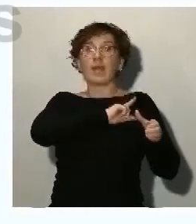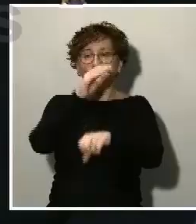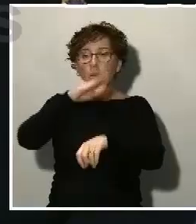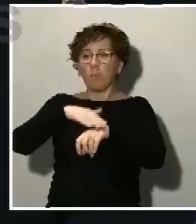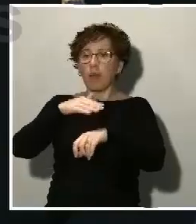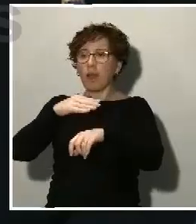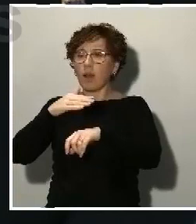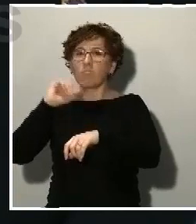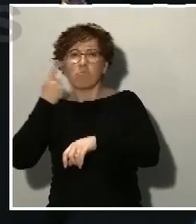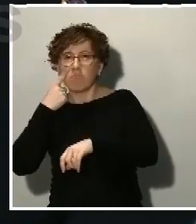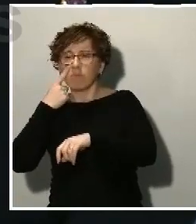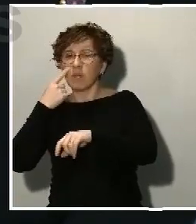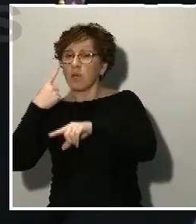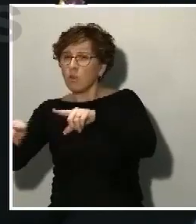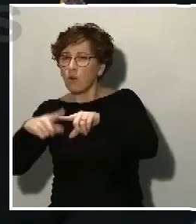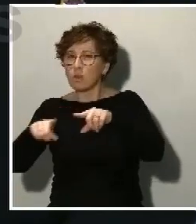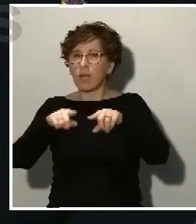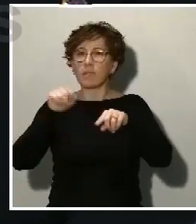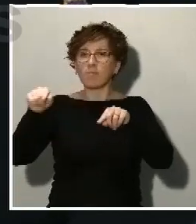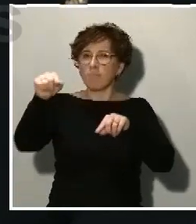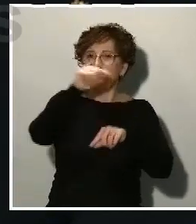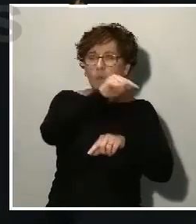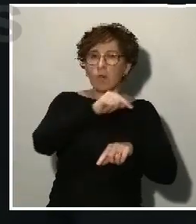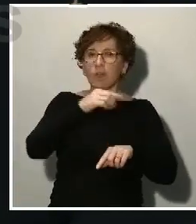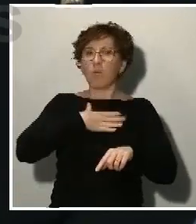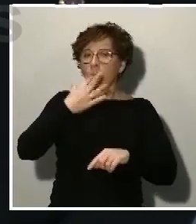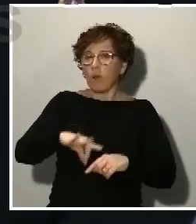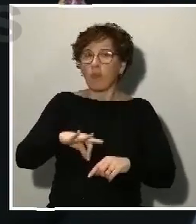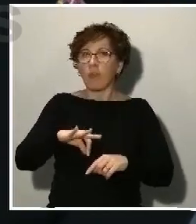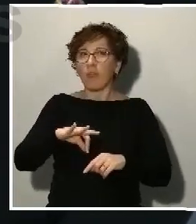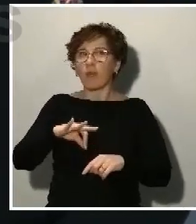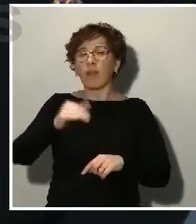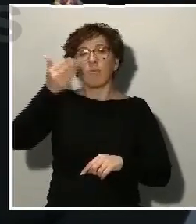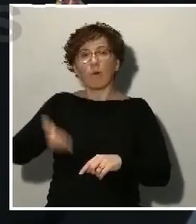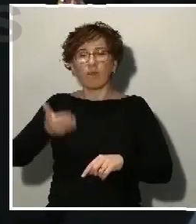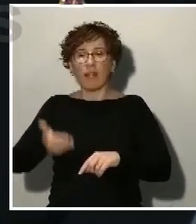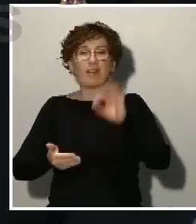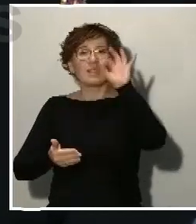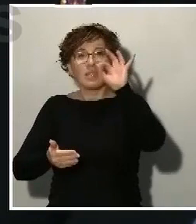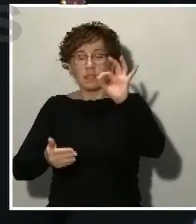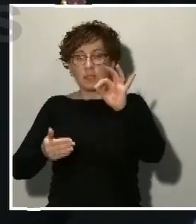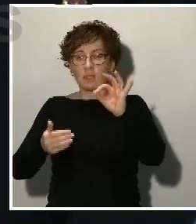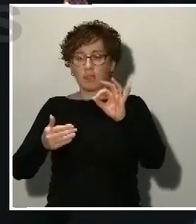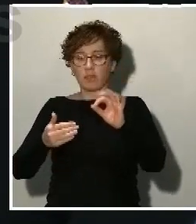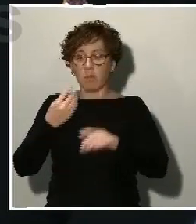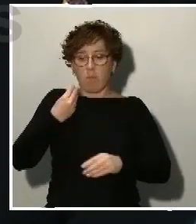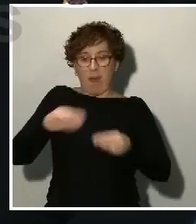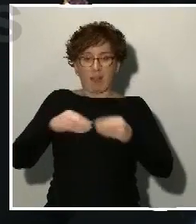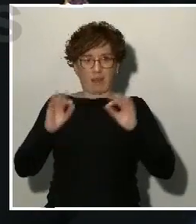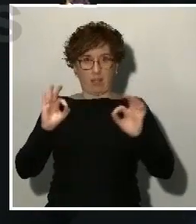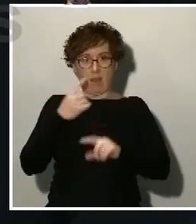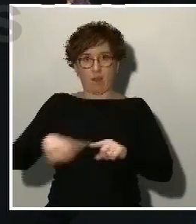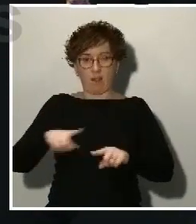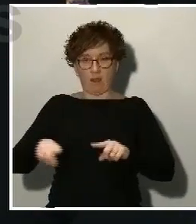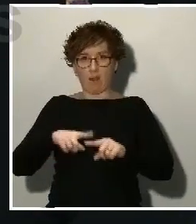Marina. Además, los máximos jefes operativos de la Policía Nacional y de la Guardia Civil han dado cuenta de las diferentes operaciones que